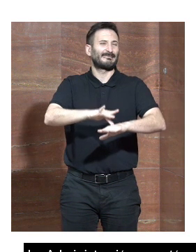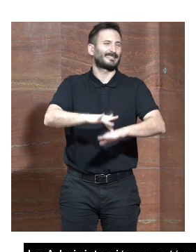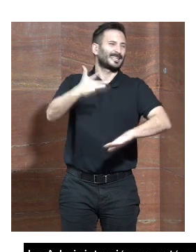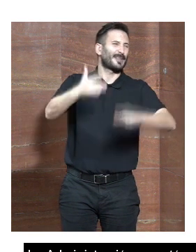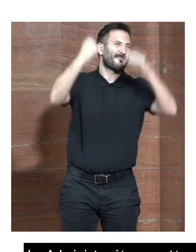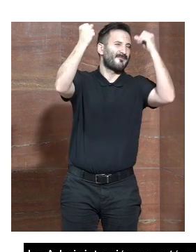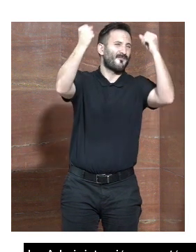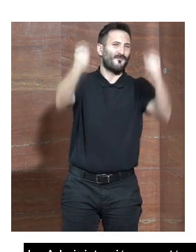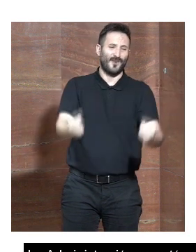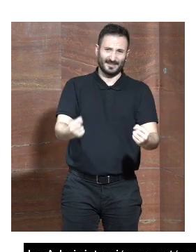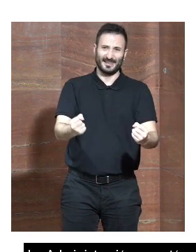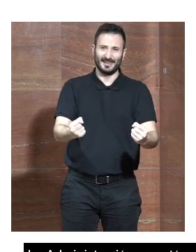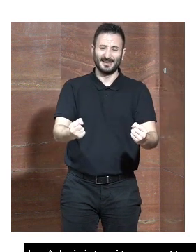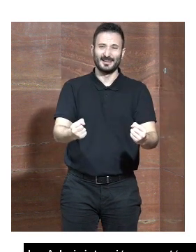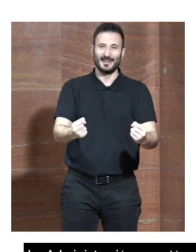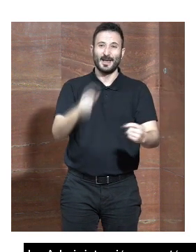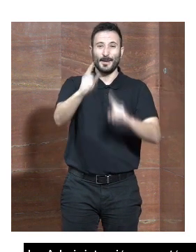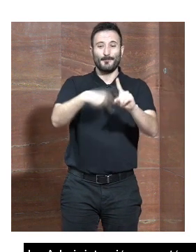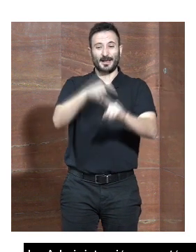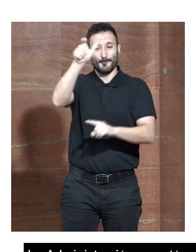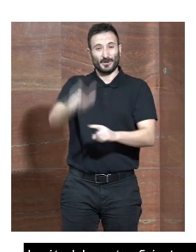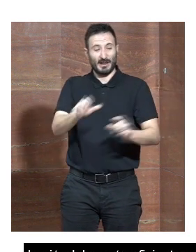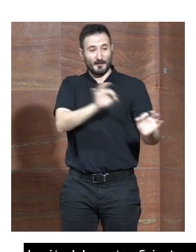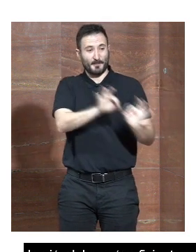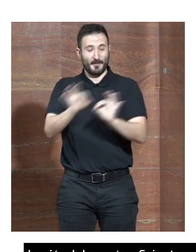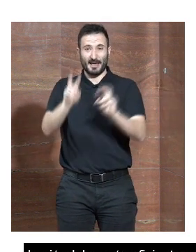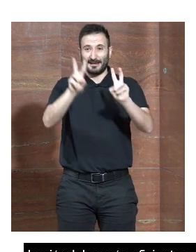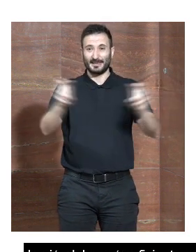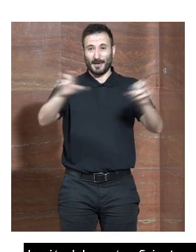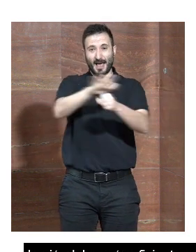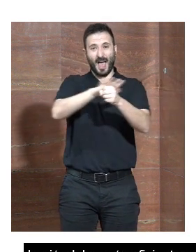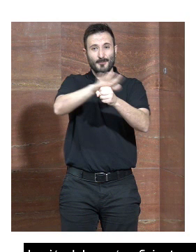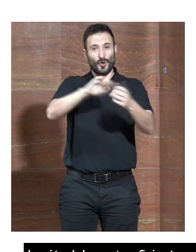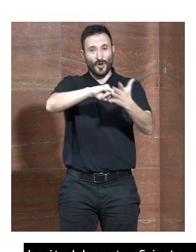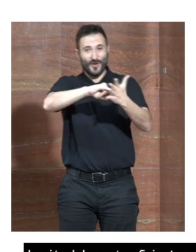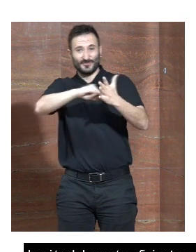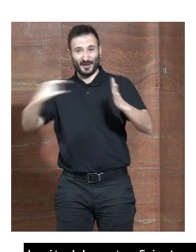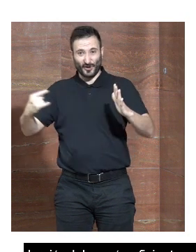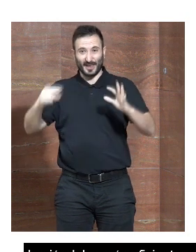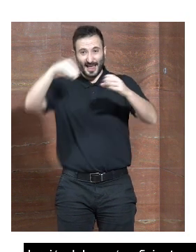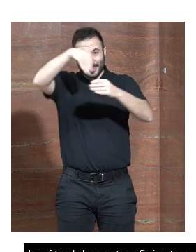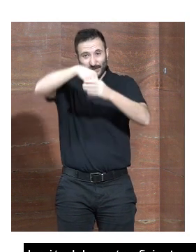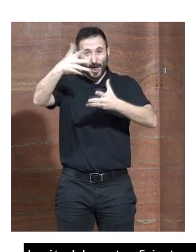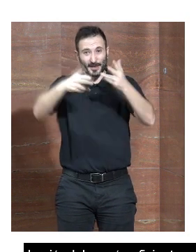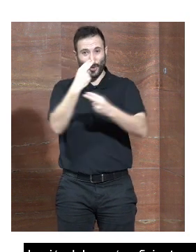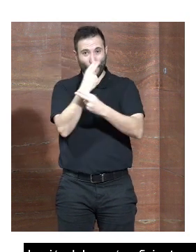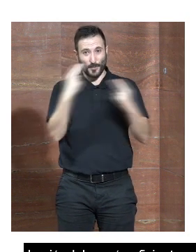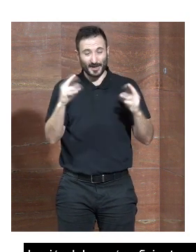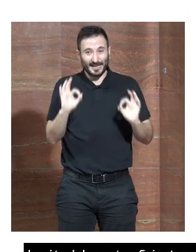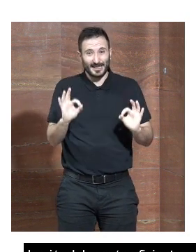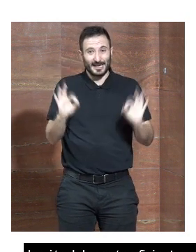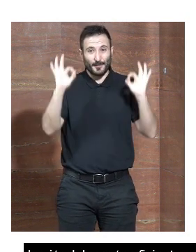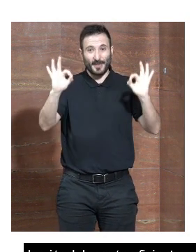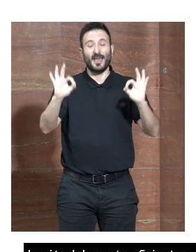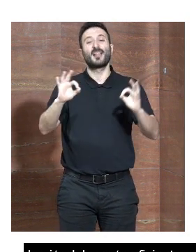enorme, con una de las personas mejor preparadas en el campo de la tecnología dentro de la administración pública, en la